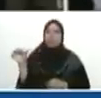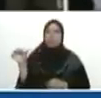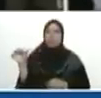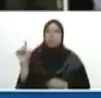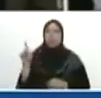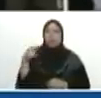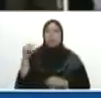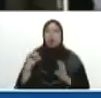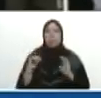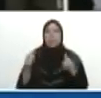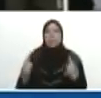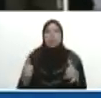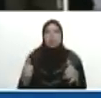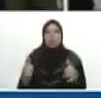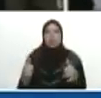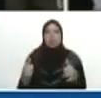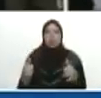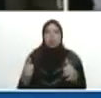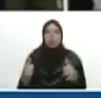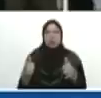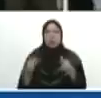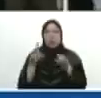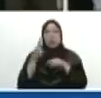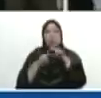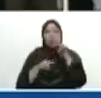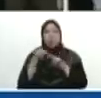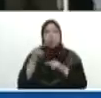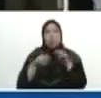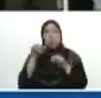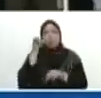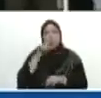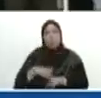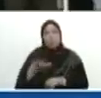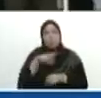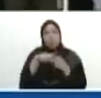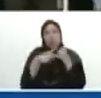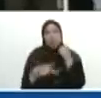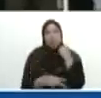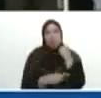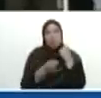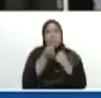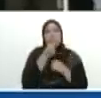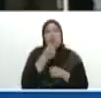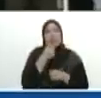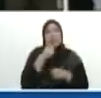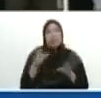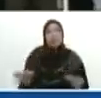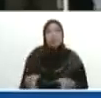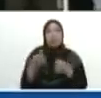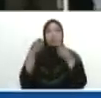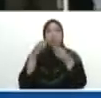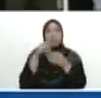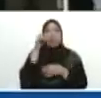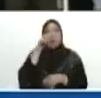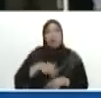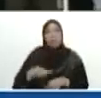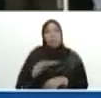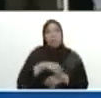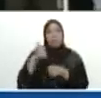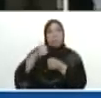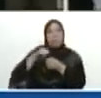vamos a empezar la construcción de un parque Monumental para el pueblo de